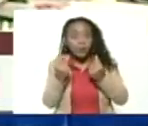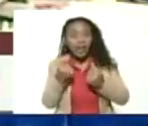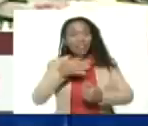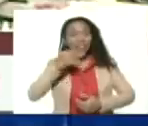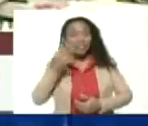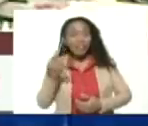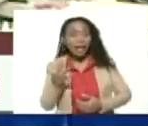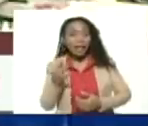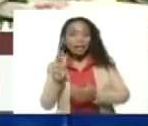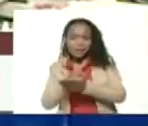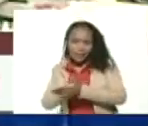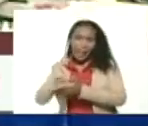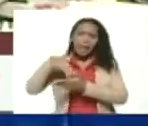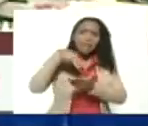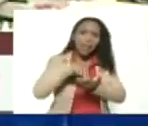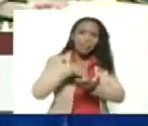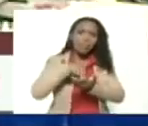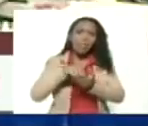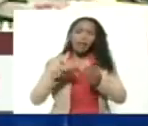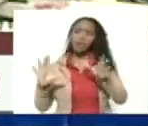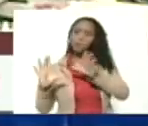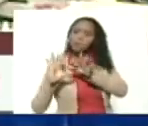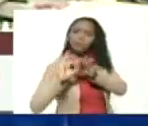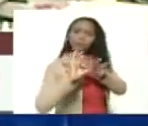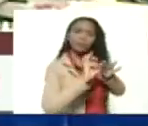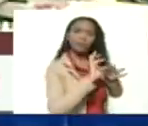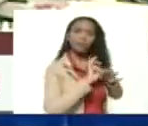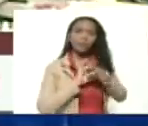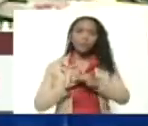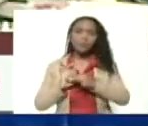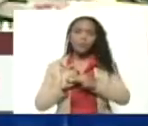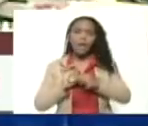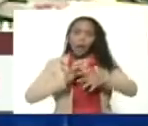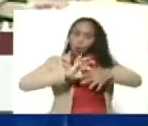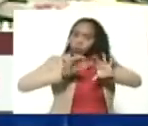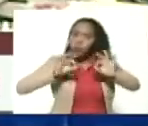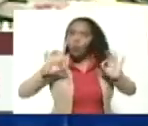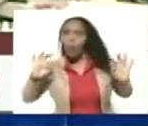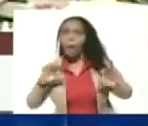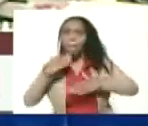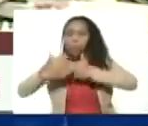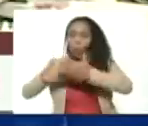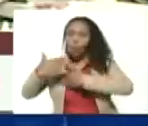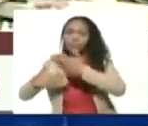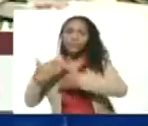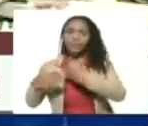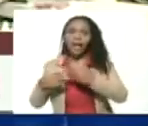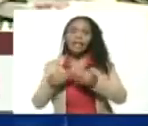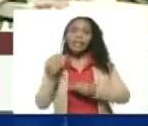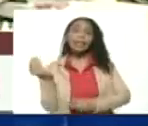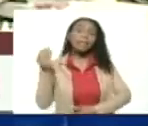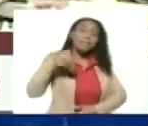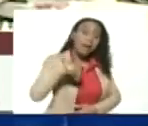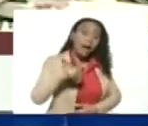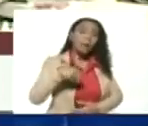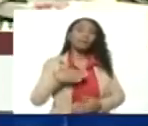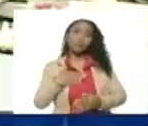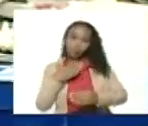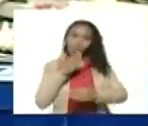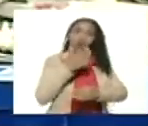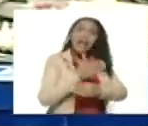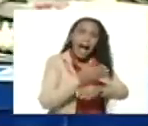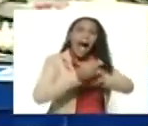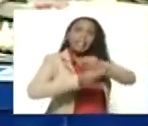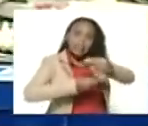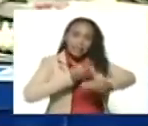economía real se levante, se articule en cadenas productivas y además que podamos ir